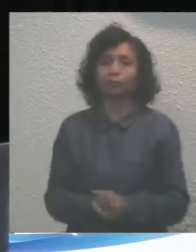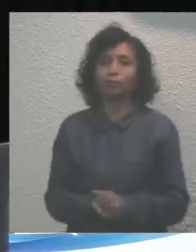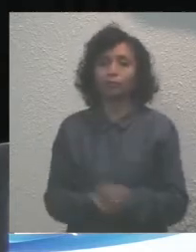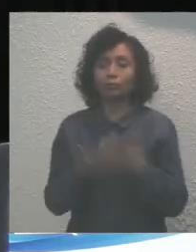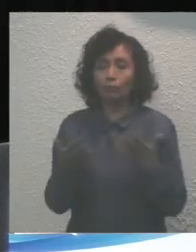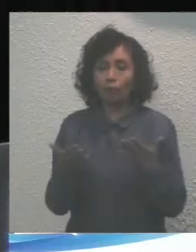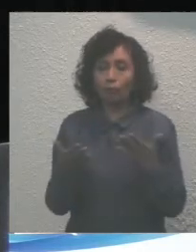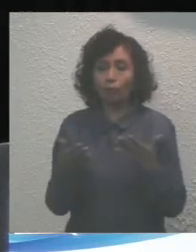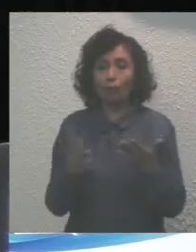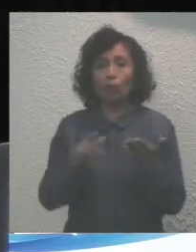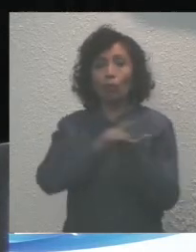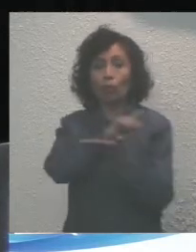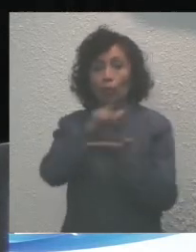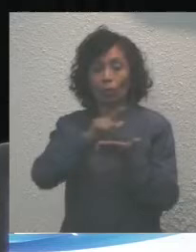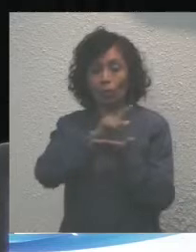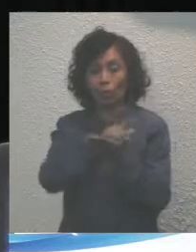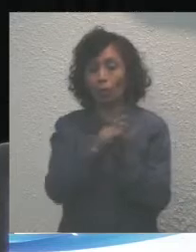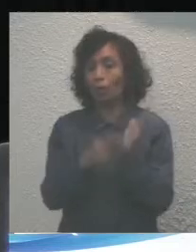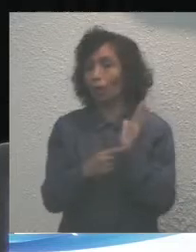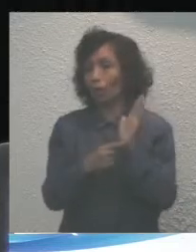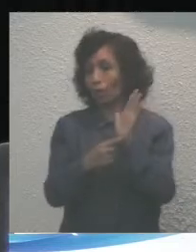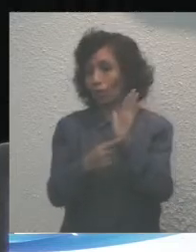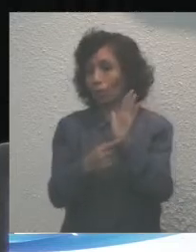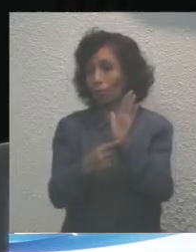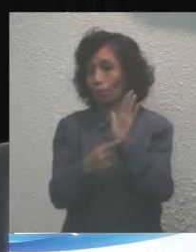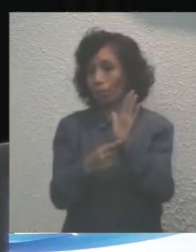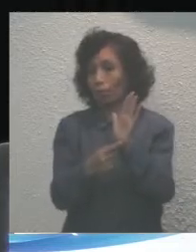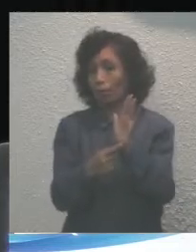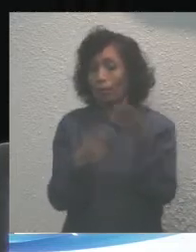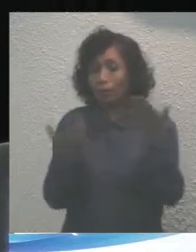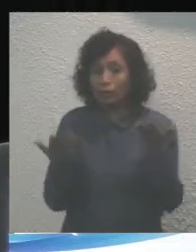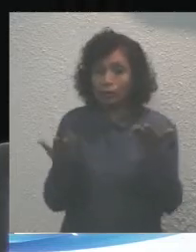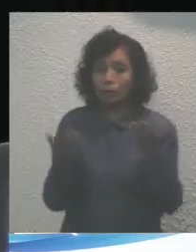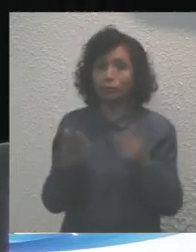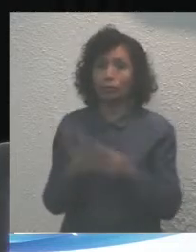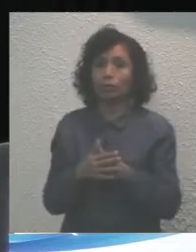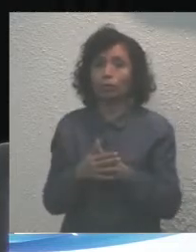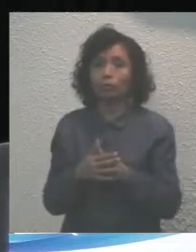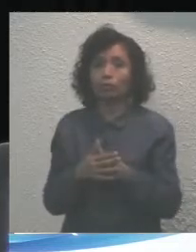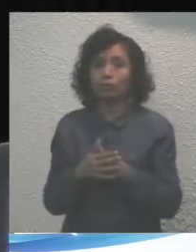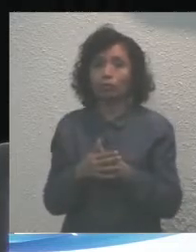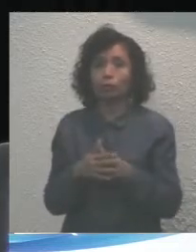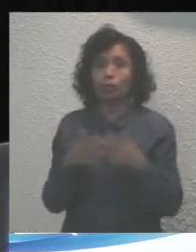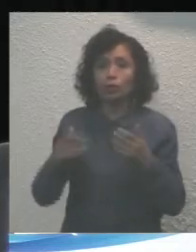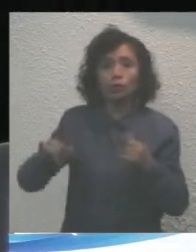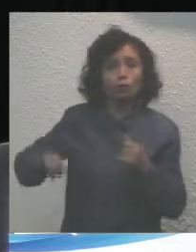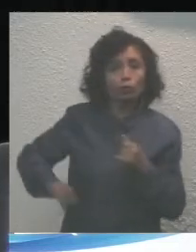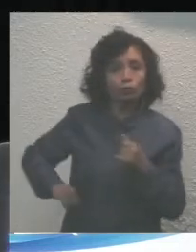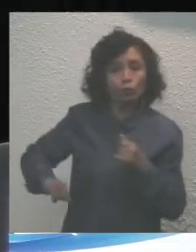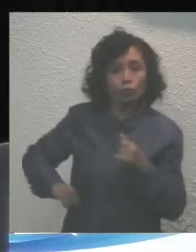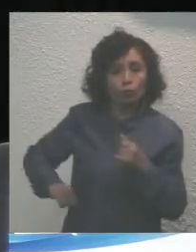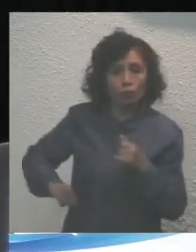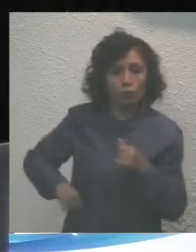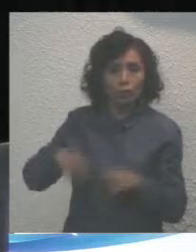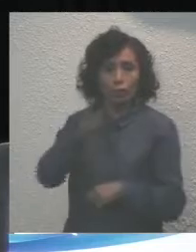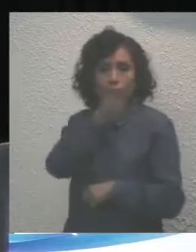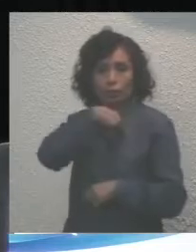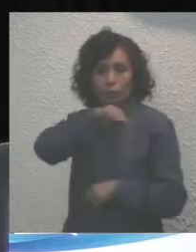y apego a nuestro mandato y en la perspectiva de los grandes intereses de nuestro